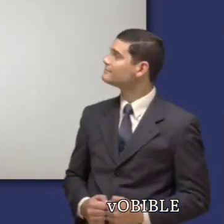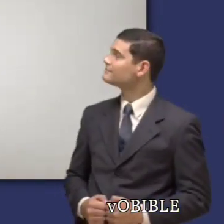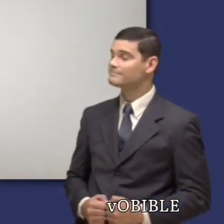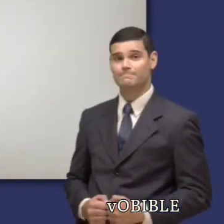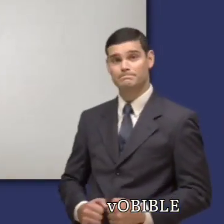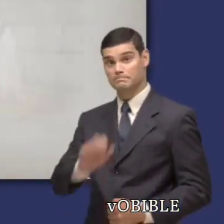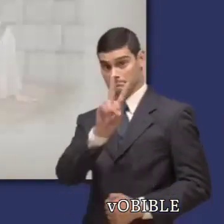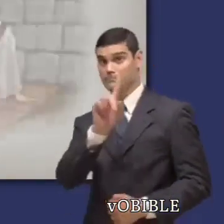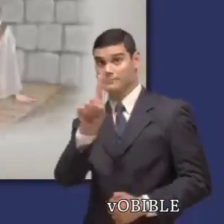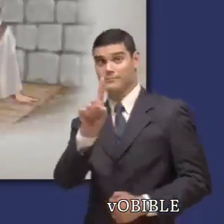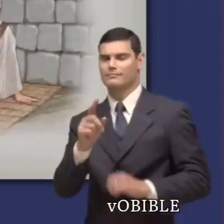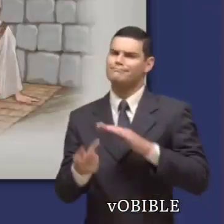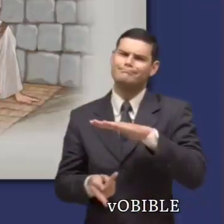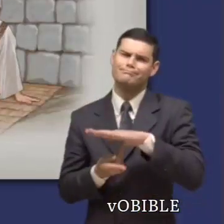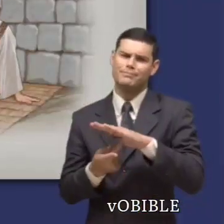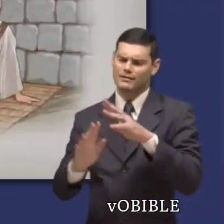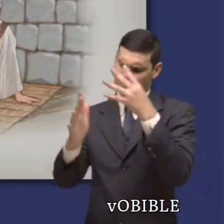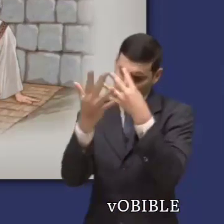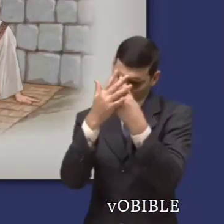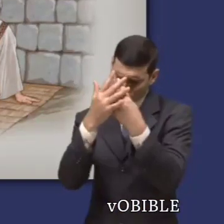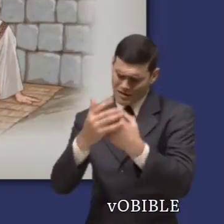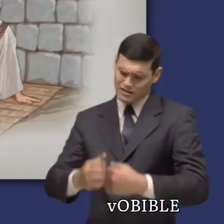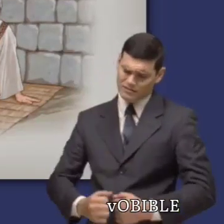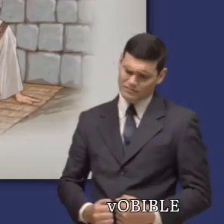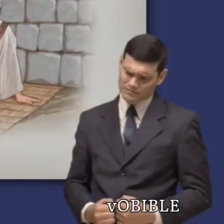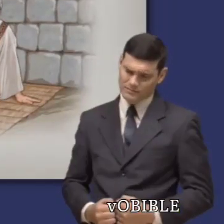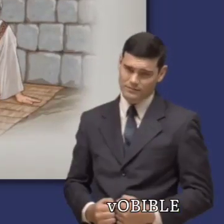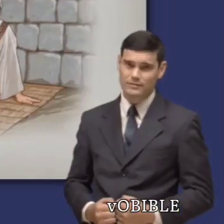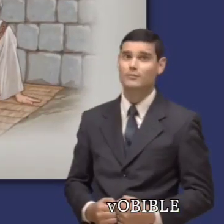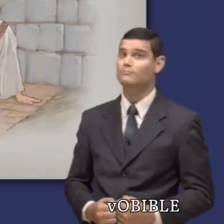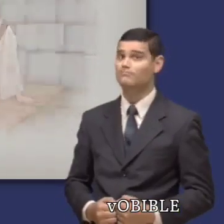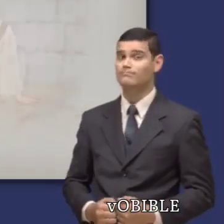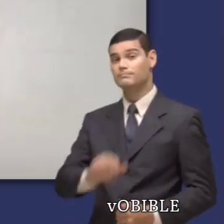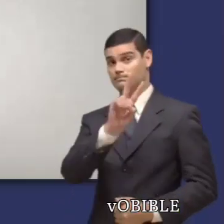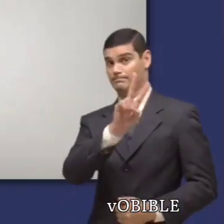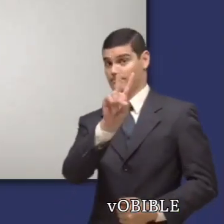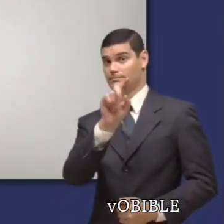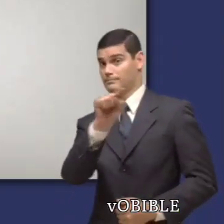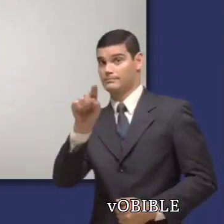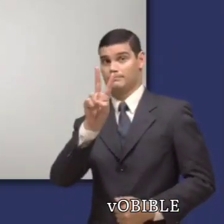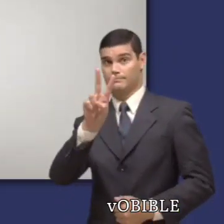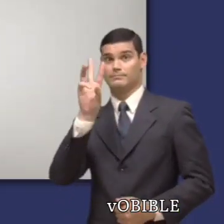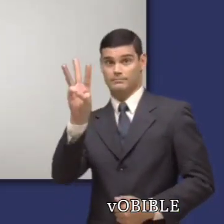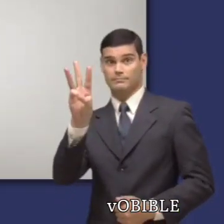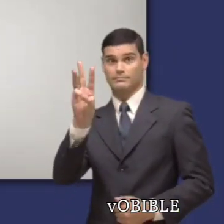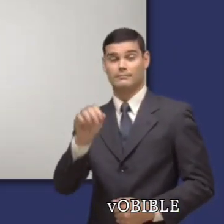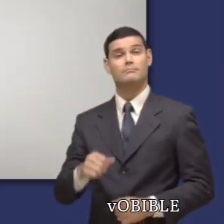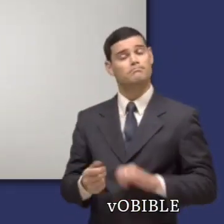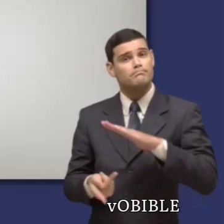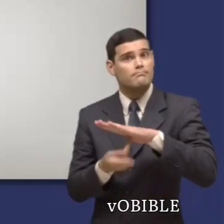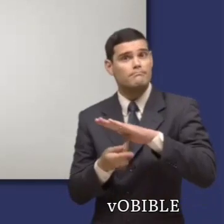En el capítulo 21, Pablo es arrestado injustamente en Jerusalén. Los capítulos 22